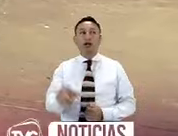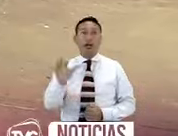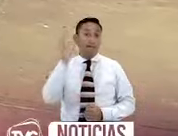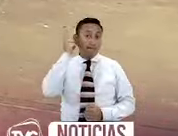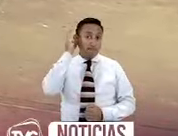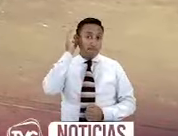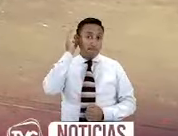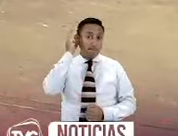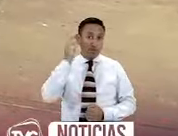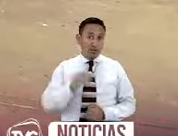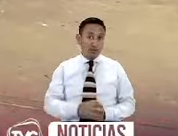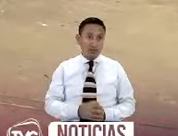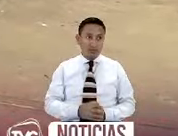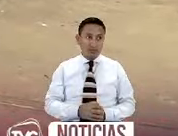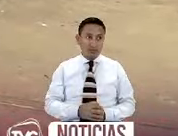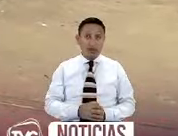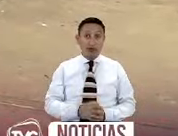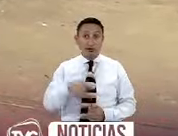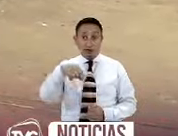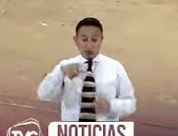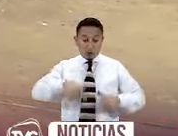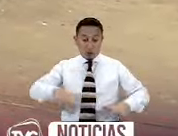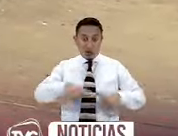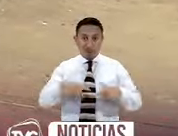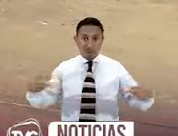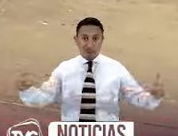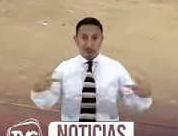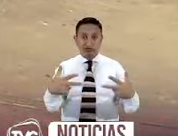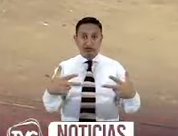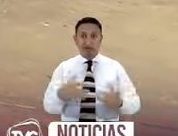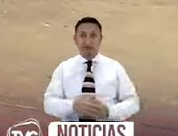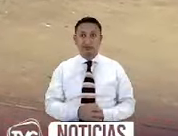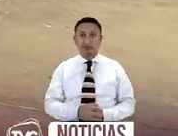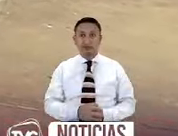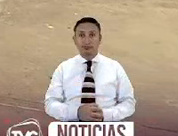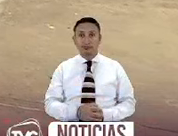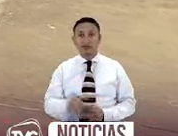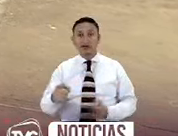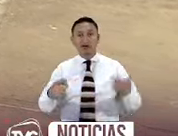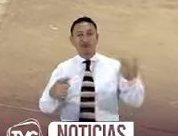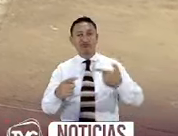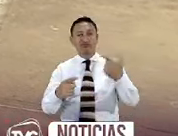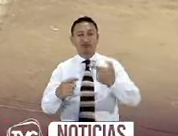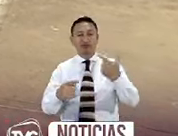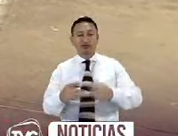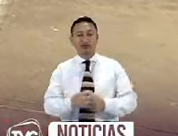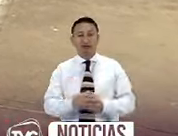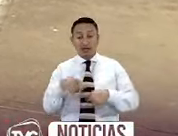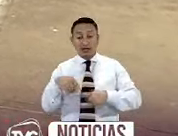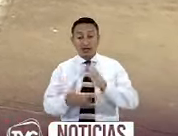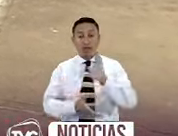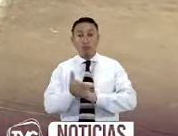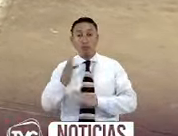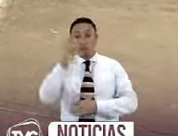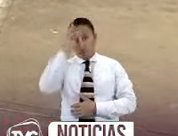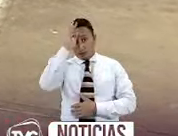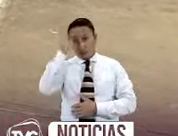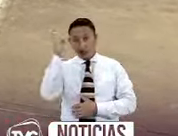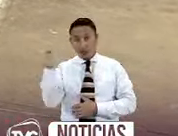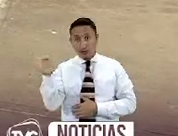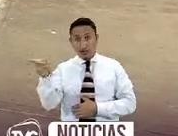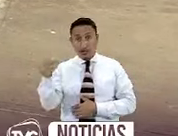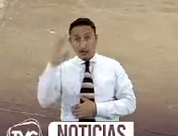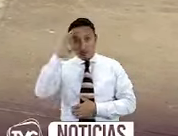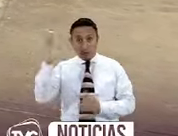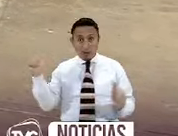sido interceptada en este sector y la han avaliado, ha sido trasladada a una clínica de salud. Está ya también la Policía Nacional